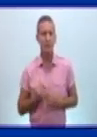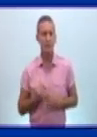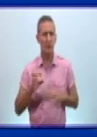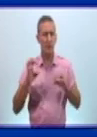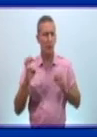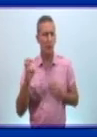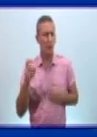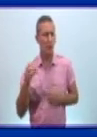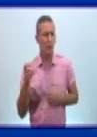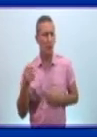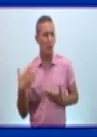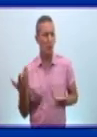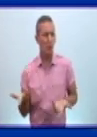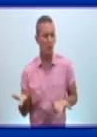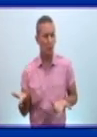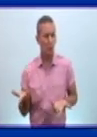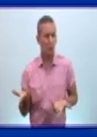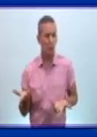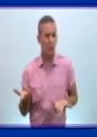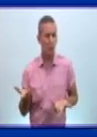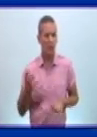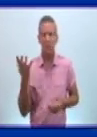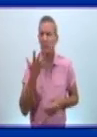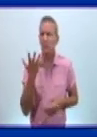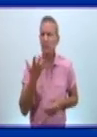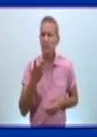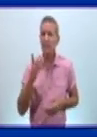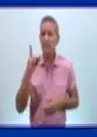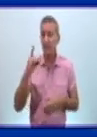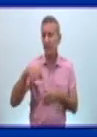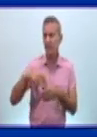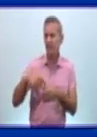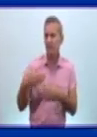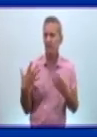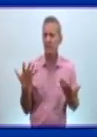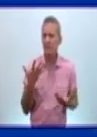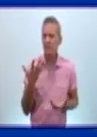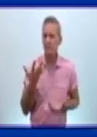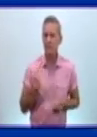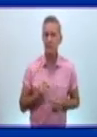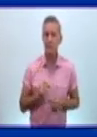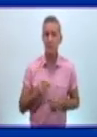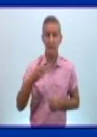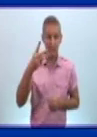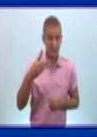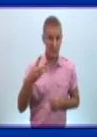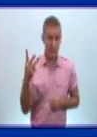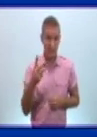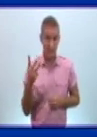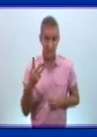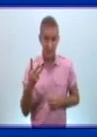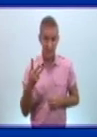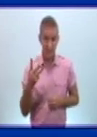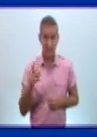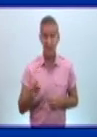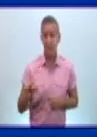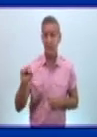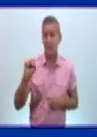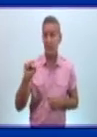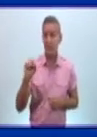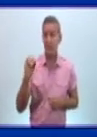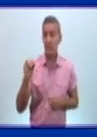disolución? ¿Quién será el disolvente? Evidentemente, tengo 3 solutos: el